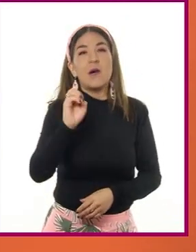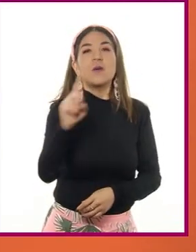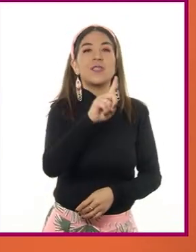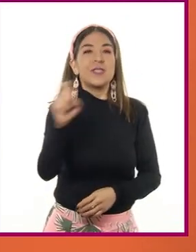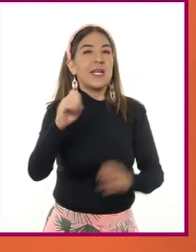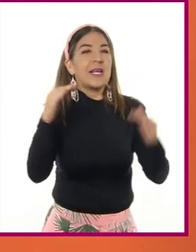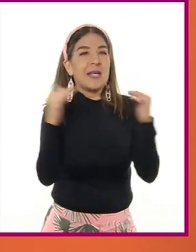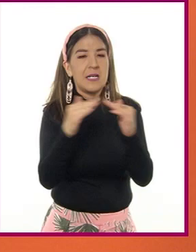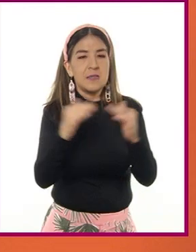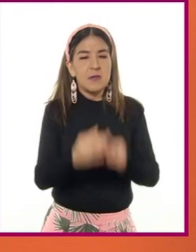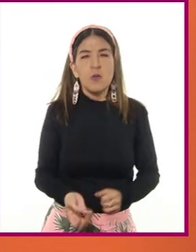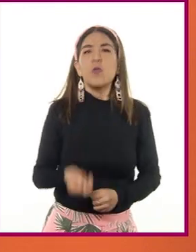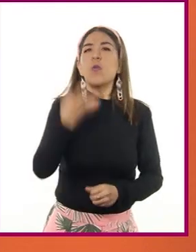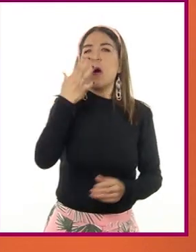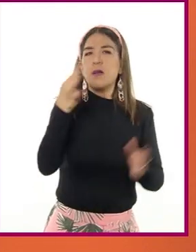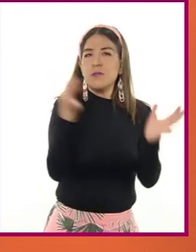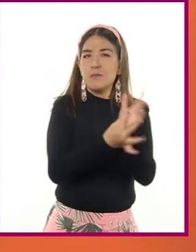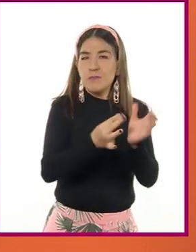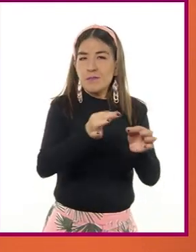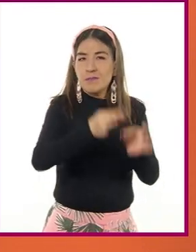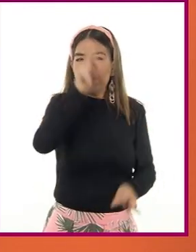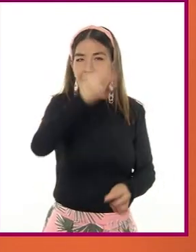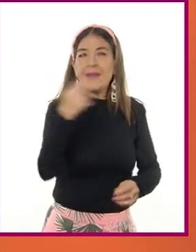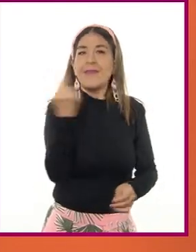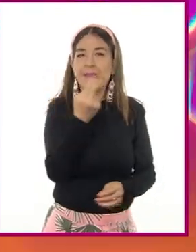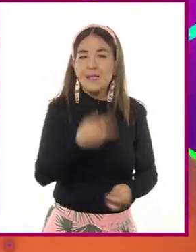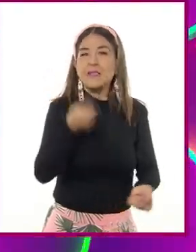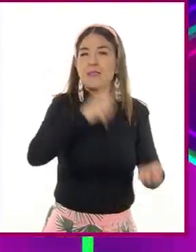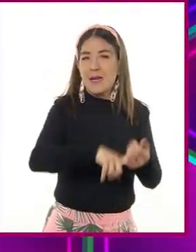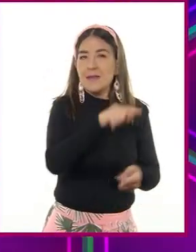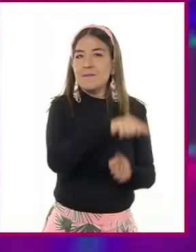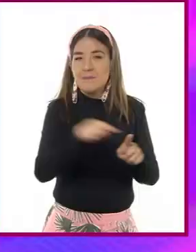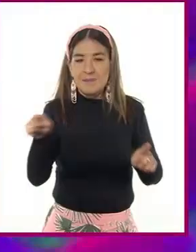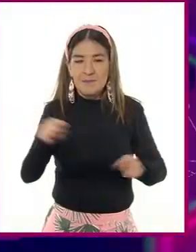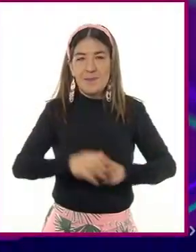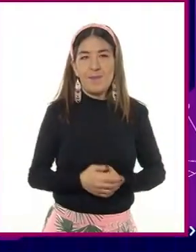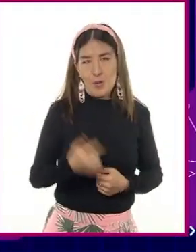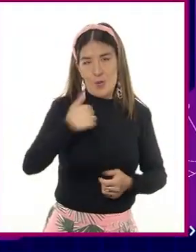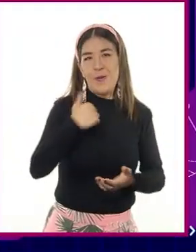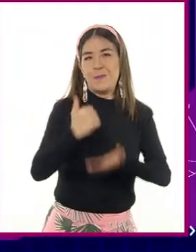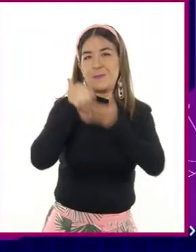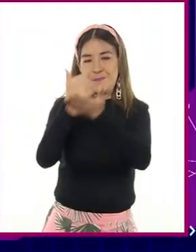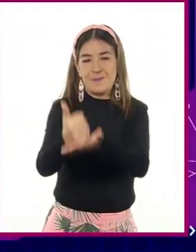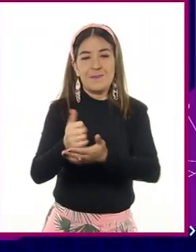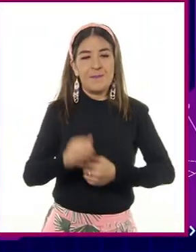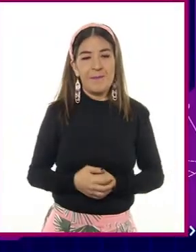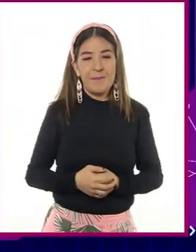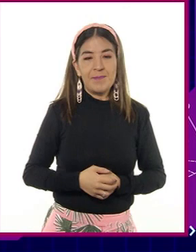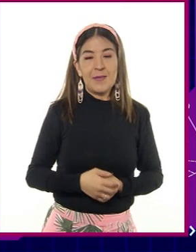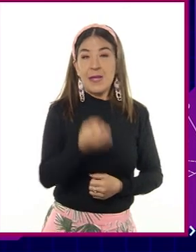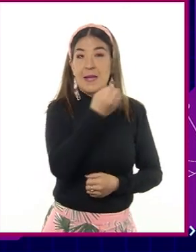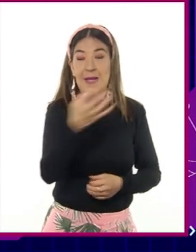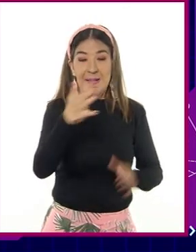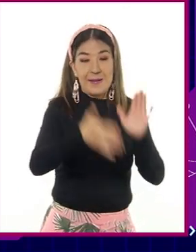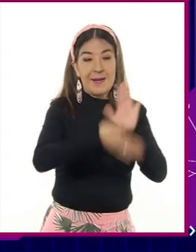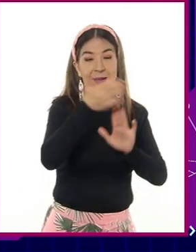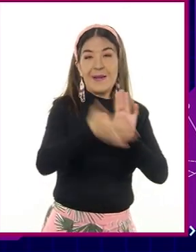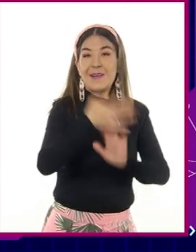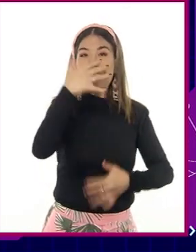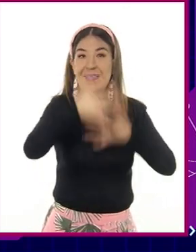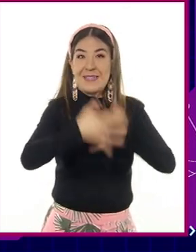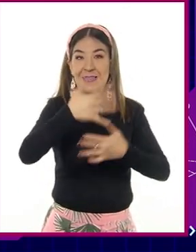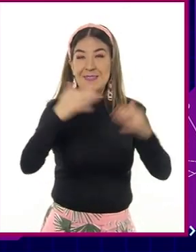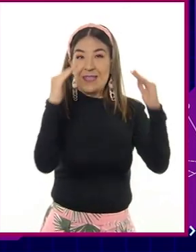casas. ¿Cuántas varillas necesitaría en cada caso? Yo le ayudo, maestra. Para construir 15 casas debo